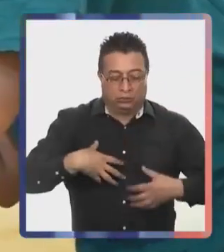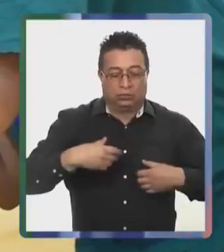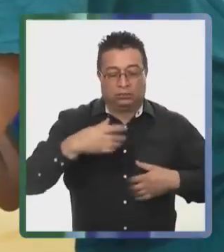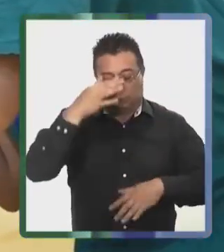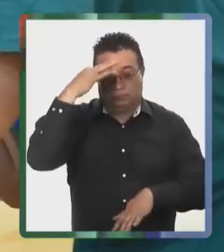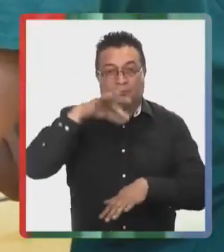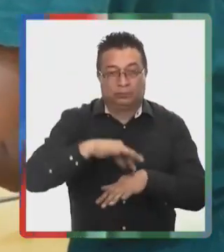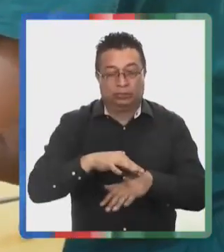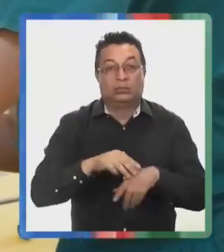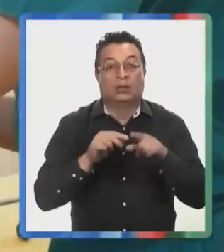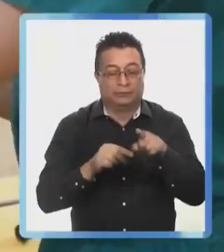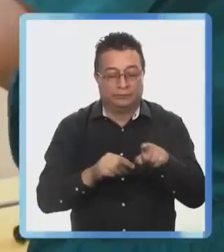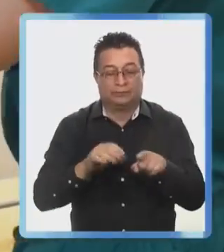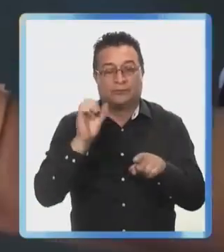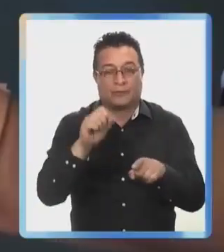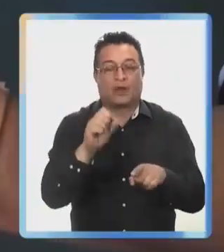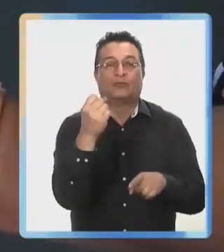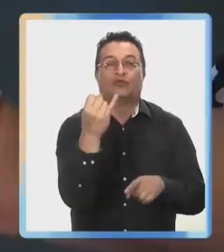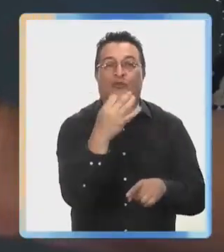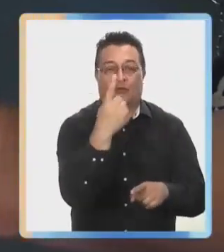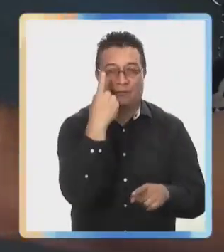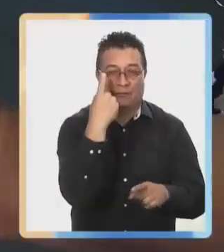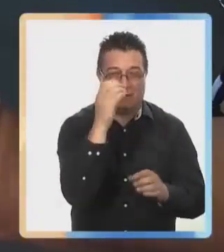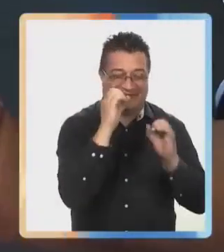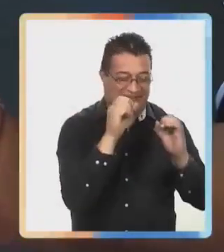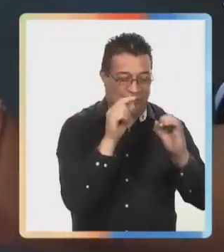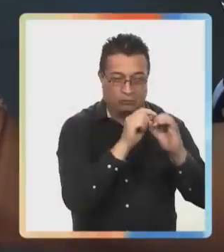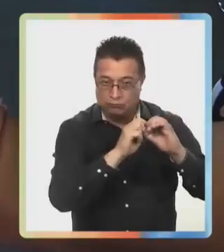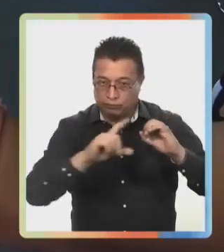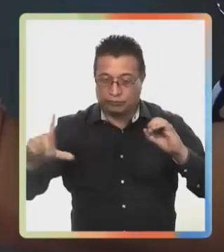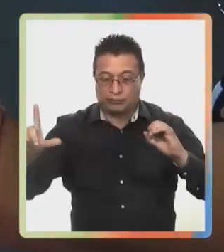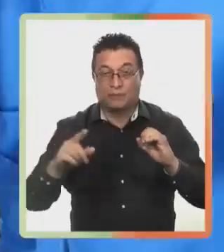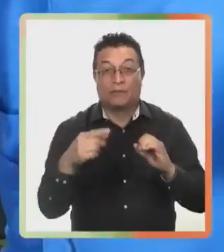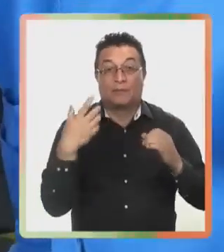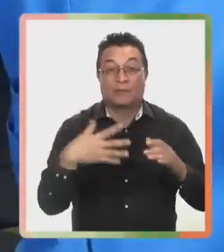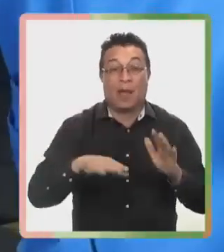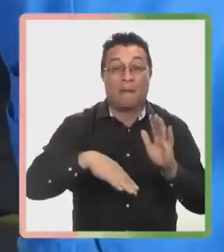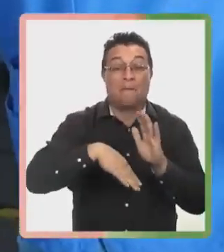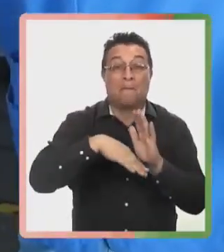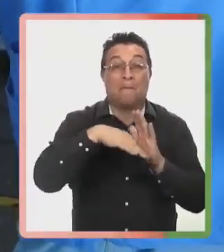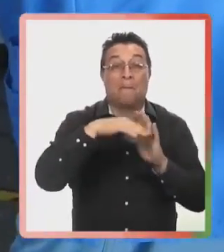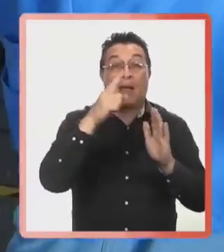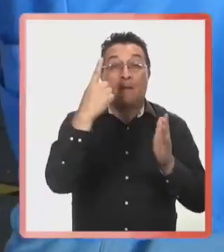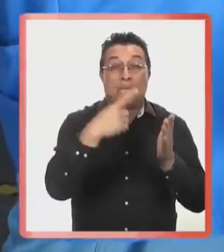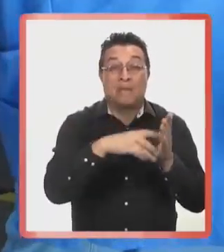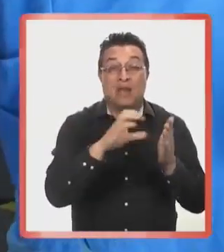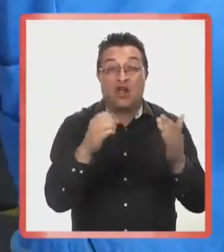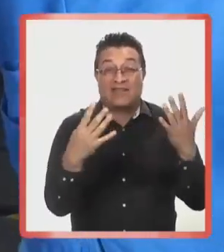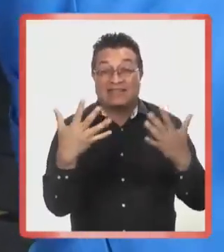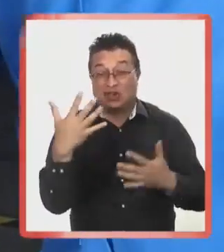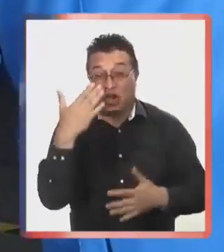sintomatología respiratoria, el que resultó ser el paciente cero. A 1095 días de este hecho,